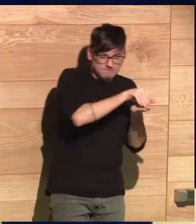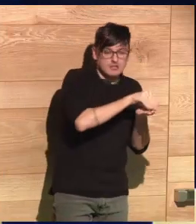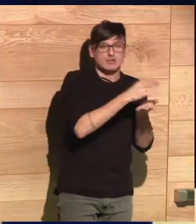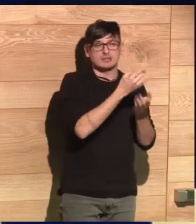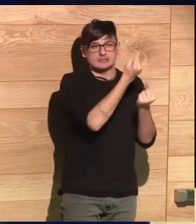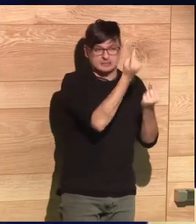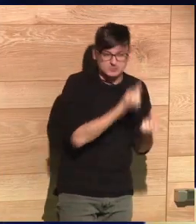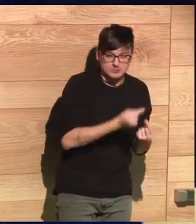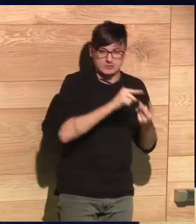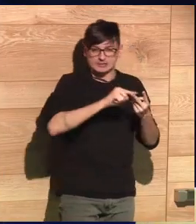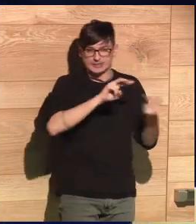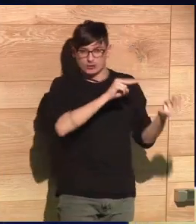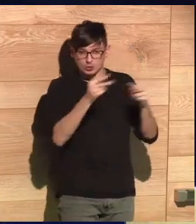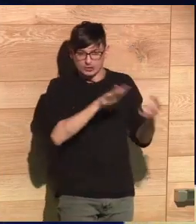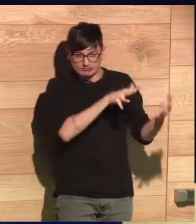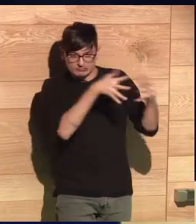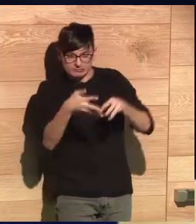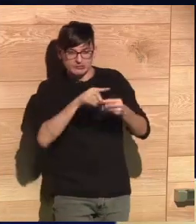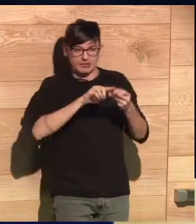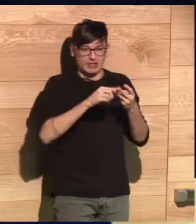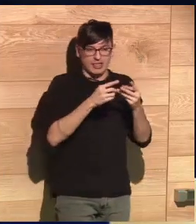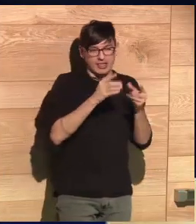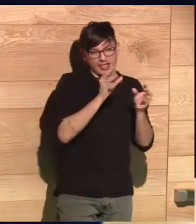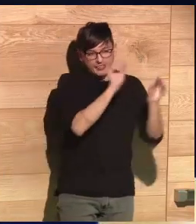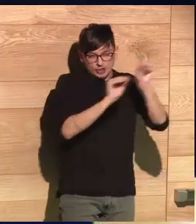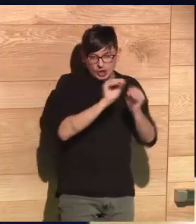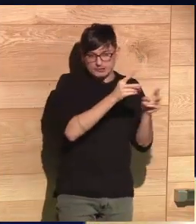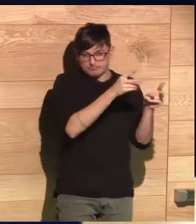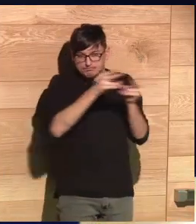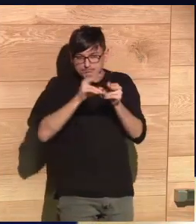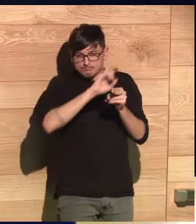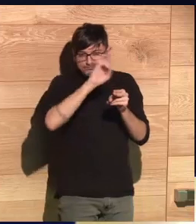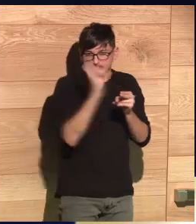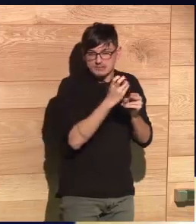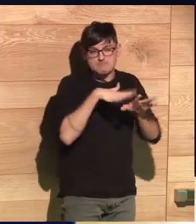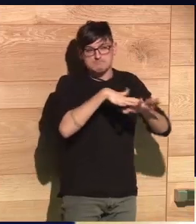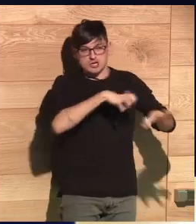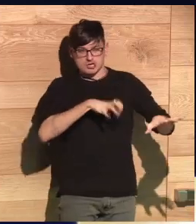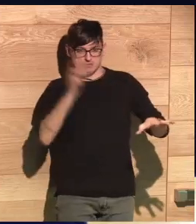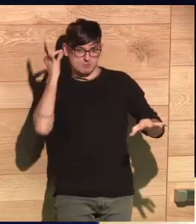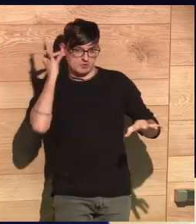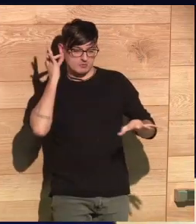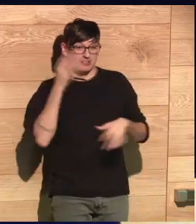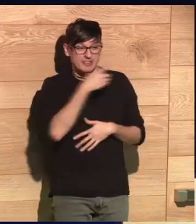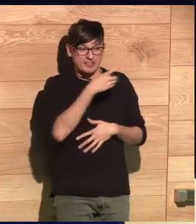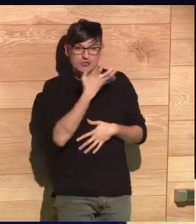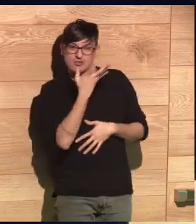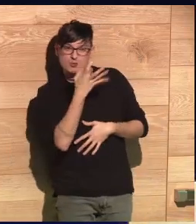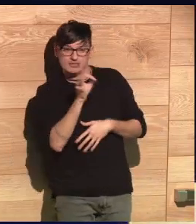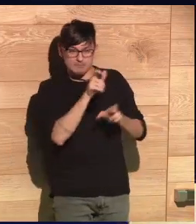ilustradoras, traductores, editores, la gran mayoría mujeres, pero 150 personas que han